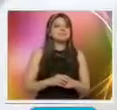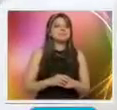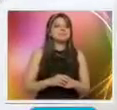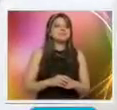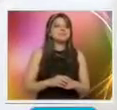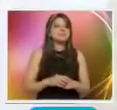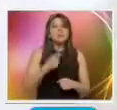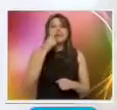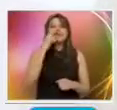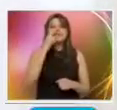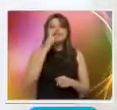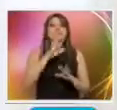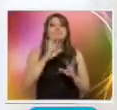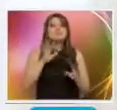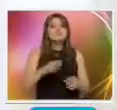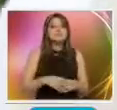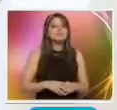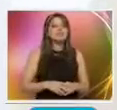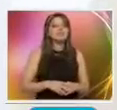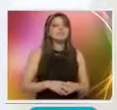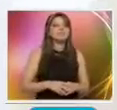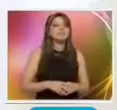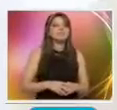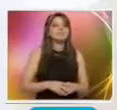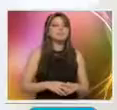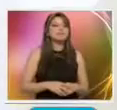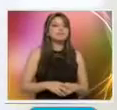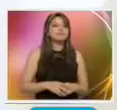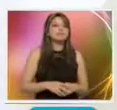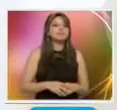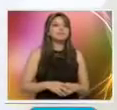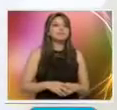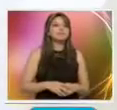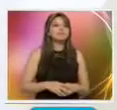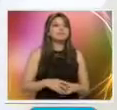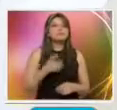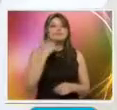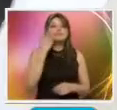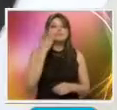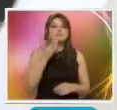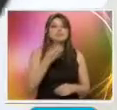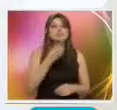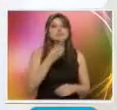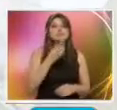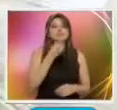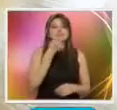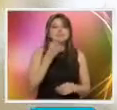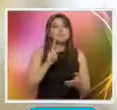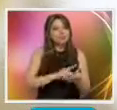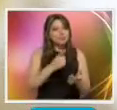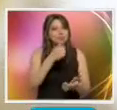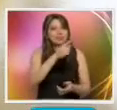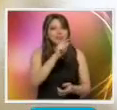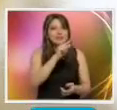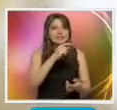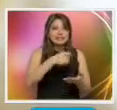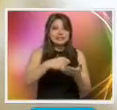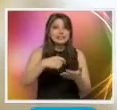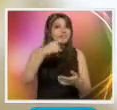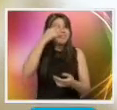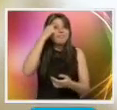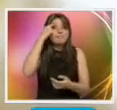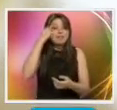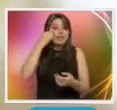cochinita. nuevamente a las amas de casa los ingredientes, chef, ¿no? En lo que tú terminas claro. ya de preparar esta deliciosa chimichanga. Claro. Por si le faltó